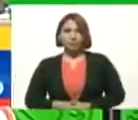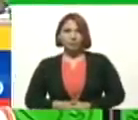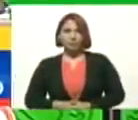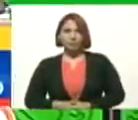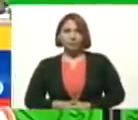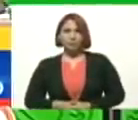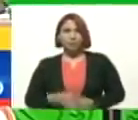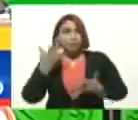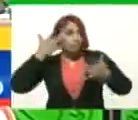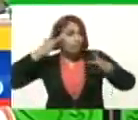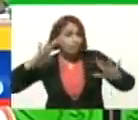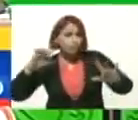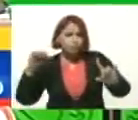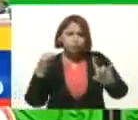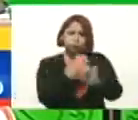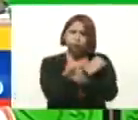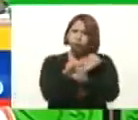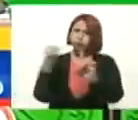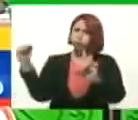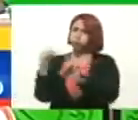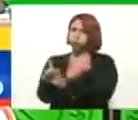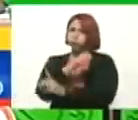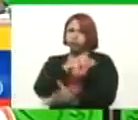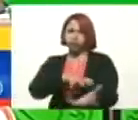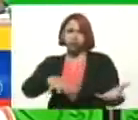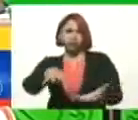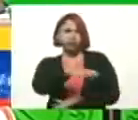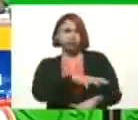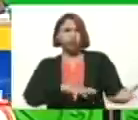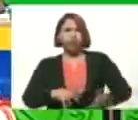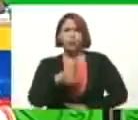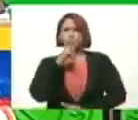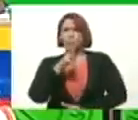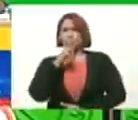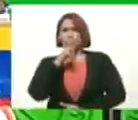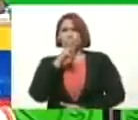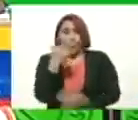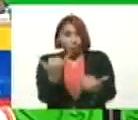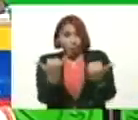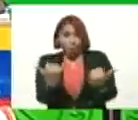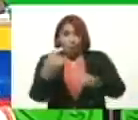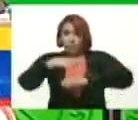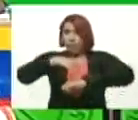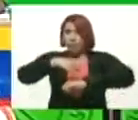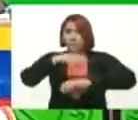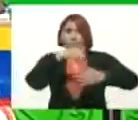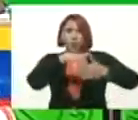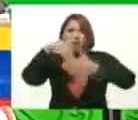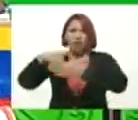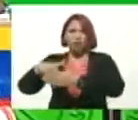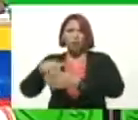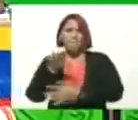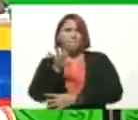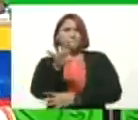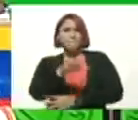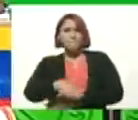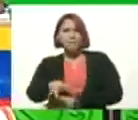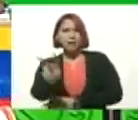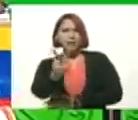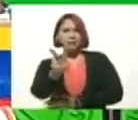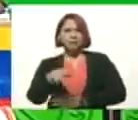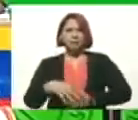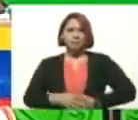de tratar de perturbar el clima electoral, el panorama electoral del país.